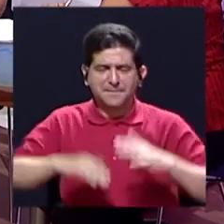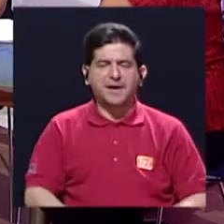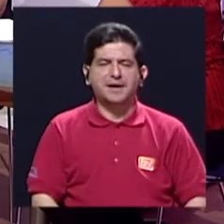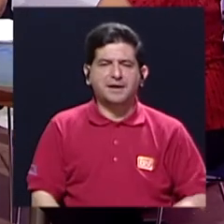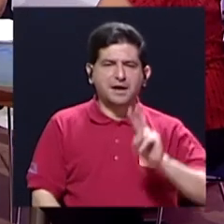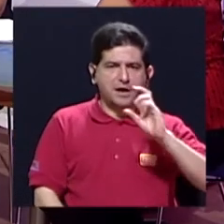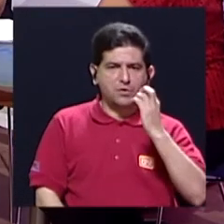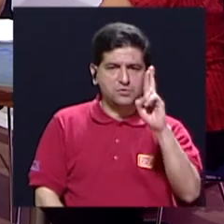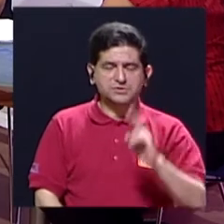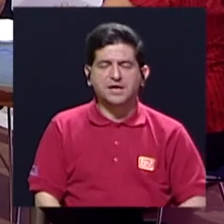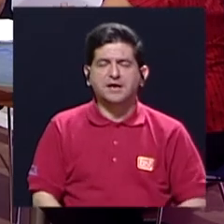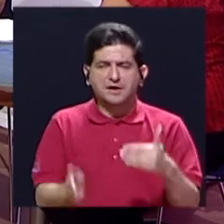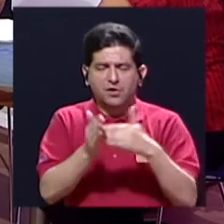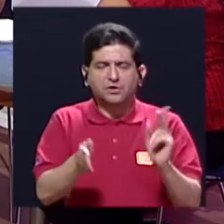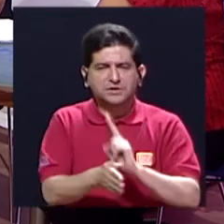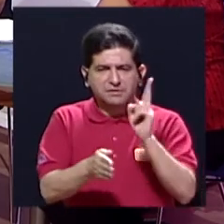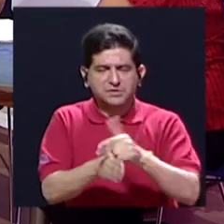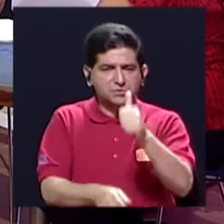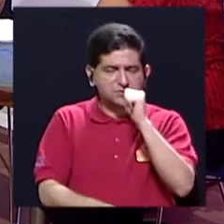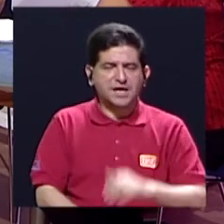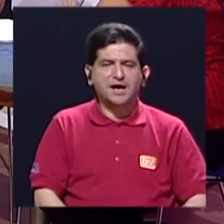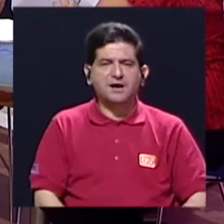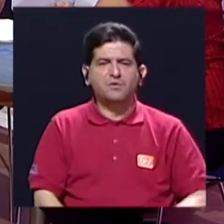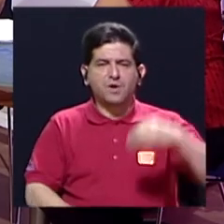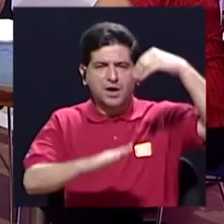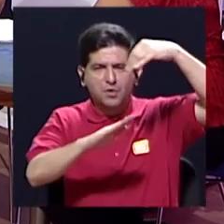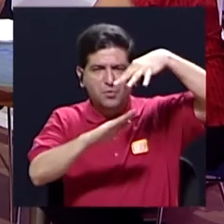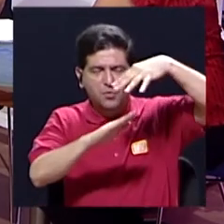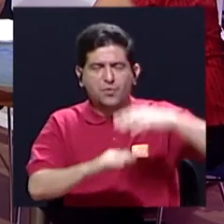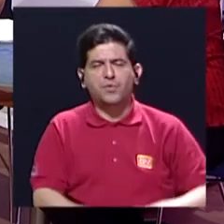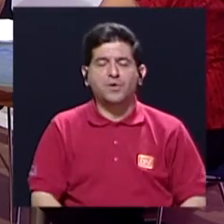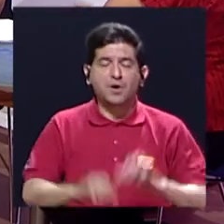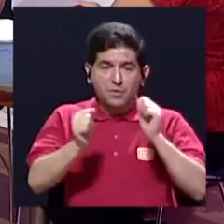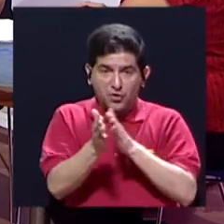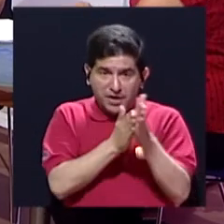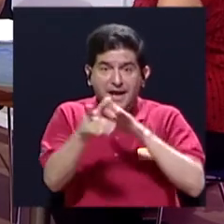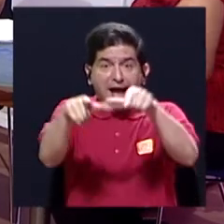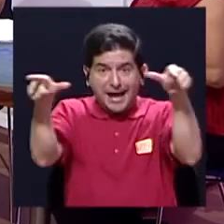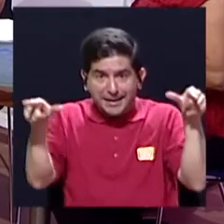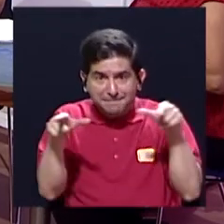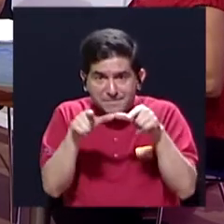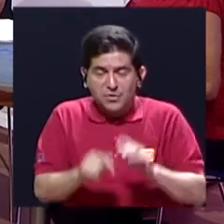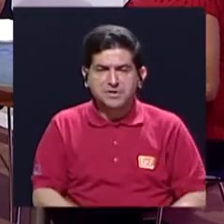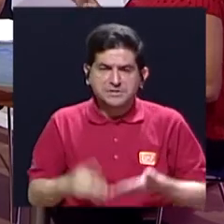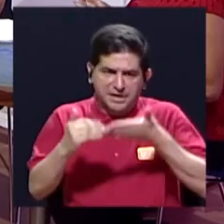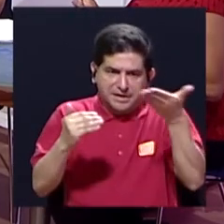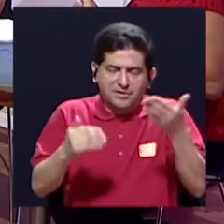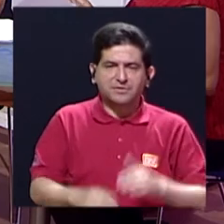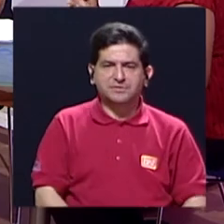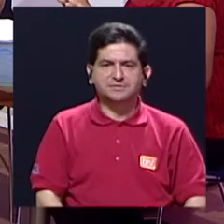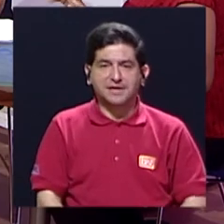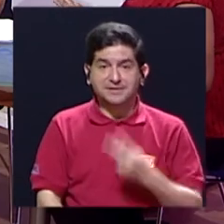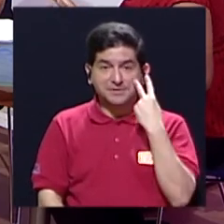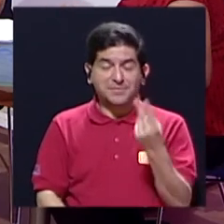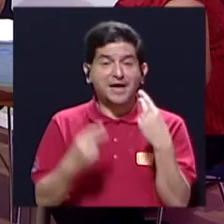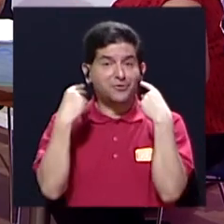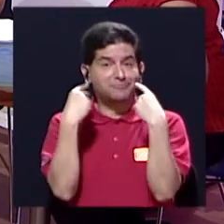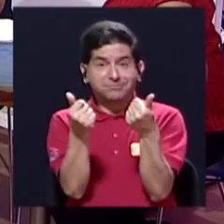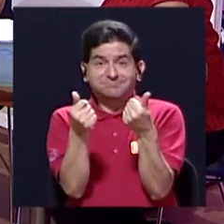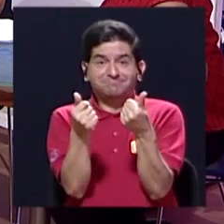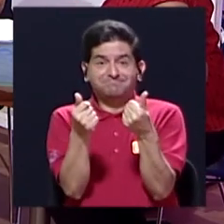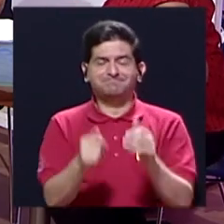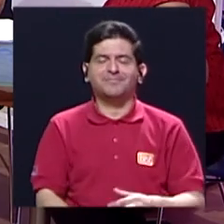UCR recicla el agua, se utiliza paneles solares que pueden aprovechar ese espacio para esas cosas. ¿Vieron que se fue? Así.